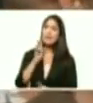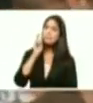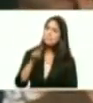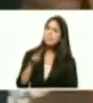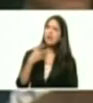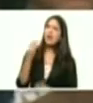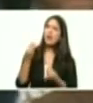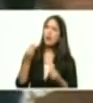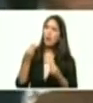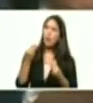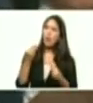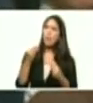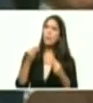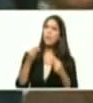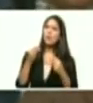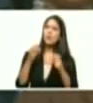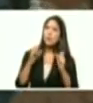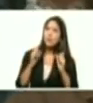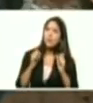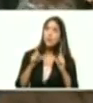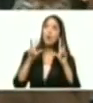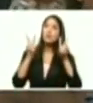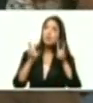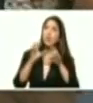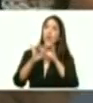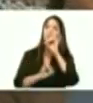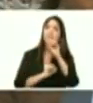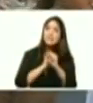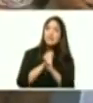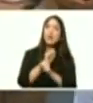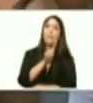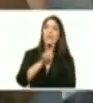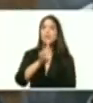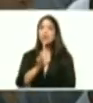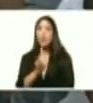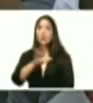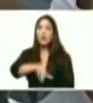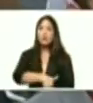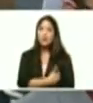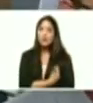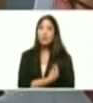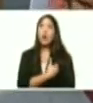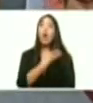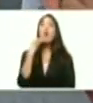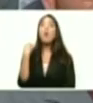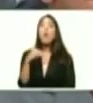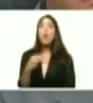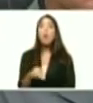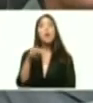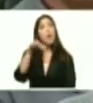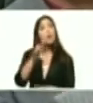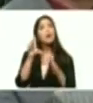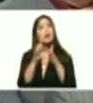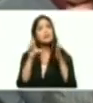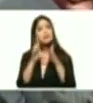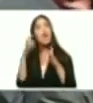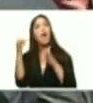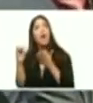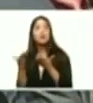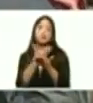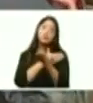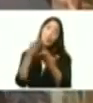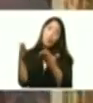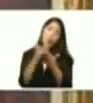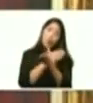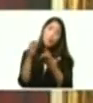se despierta el siglo XXI, en una universidad, hacia ese joven, que en un liceo, ahora encuentra su libro, su